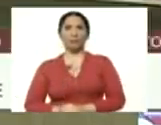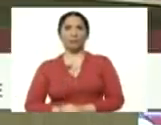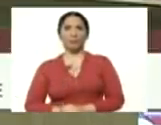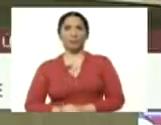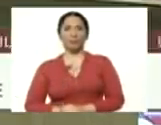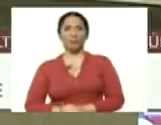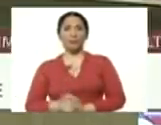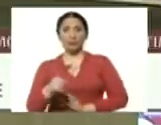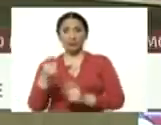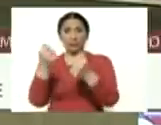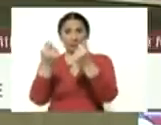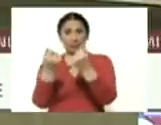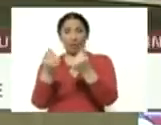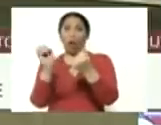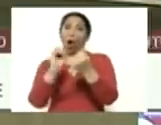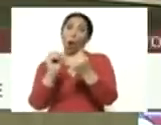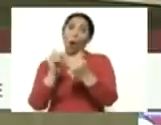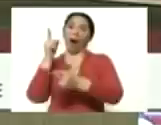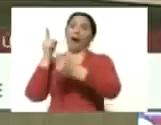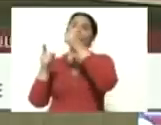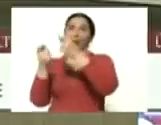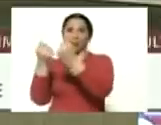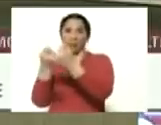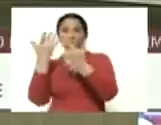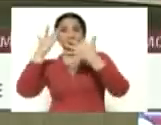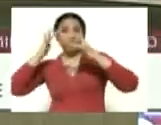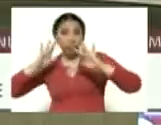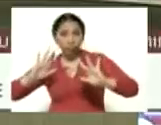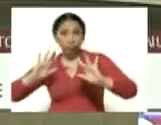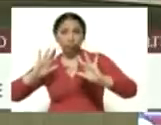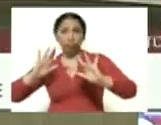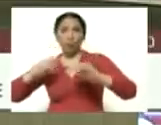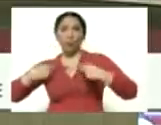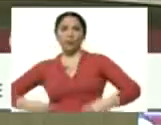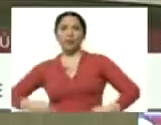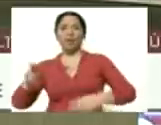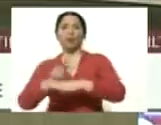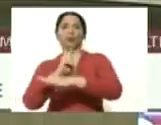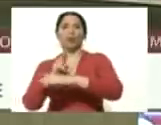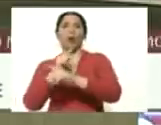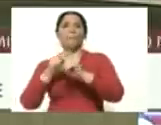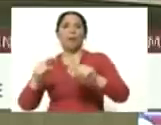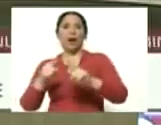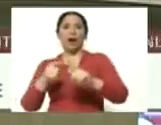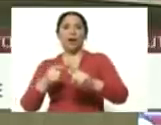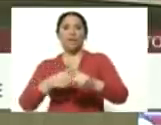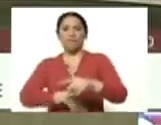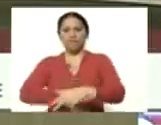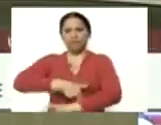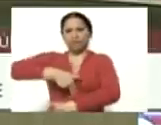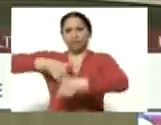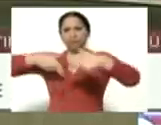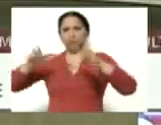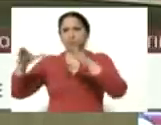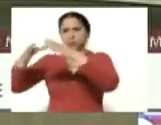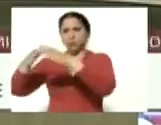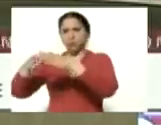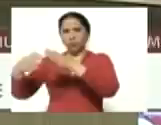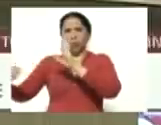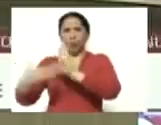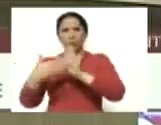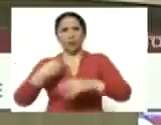que ese dinero o parte de ese dinero con una supuesta fachada humanitaria fue utilizado para armar mercenarios contra nuestro